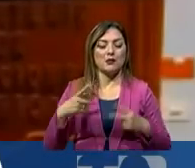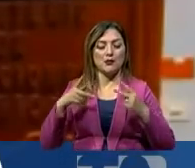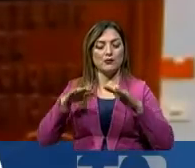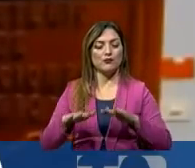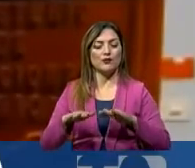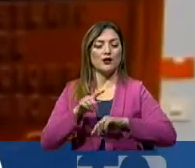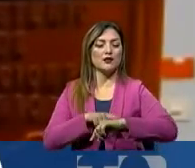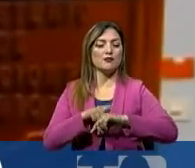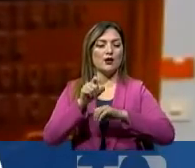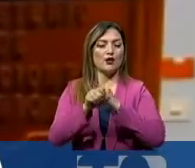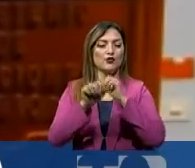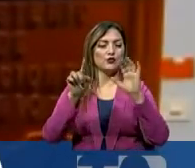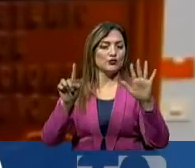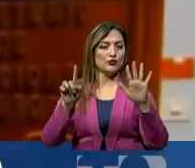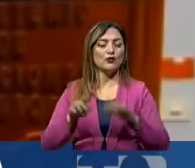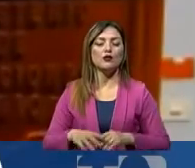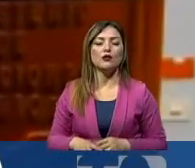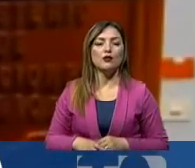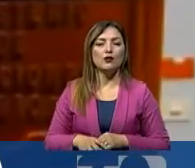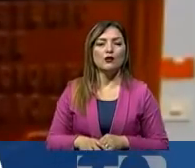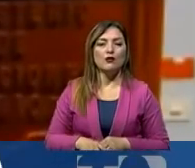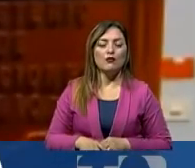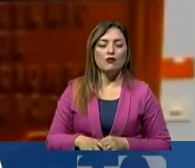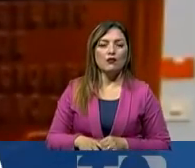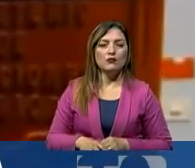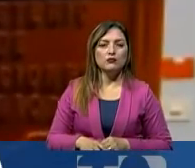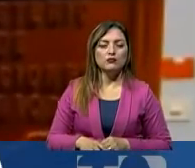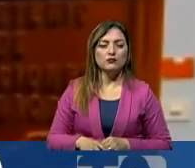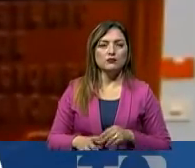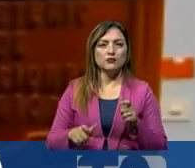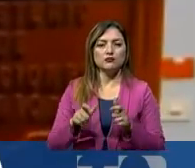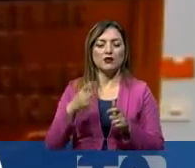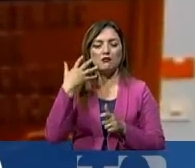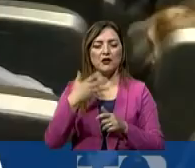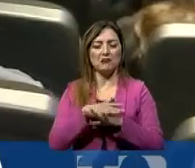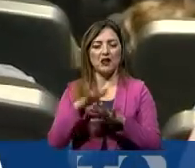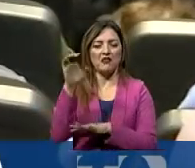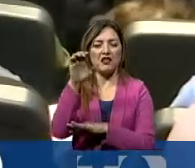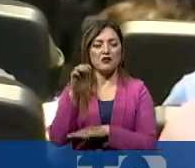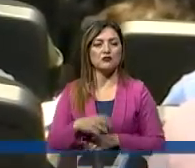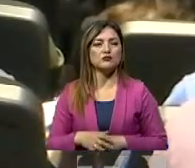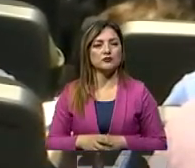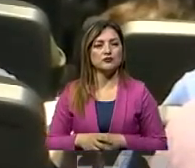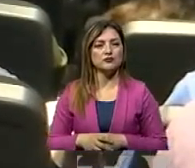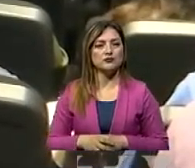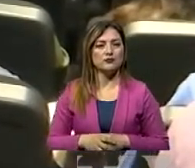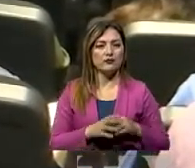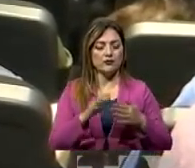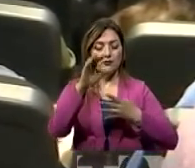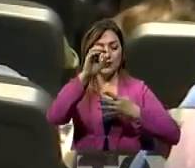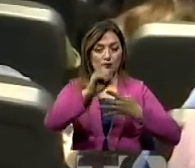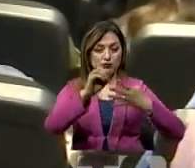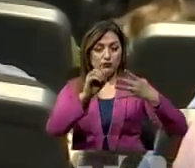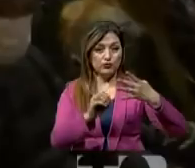tenían duraciones de 6 años. Y decenas de ellos estaban expirados en el mes de enero. Por su lado, la Secretaría de Educación